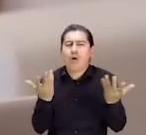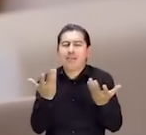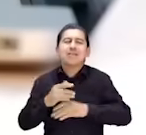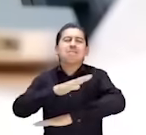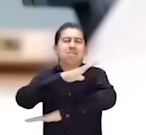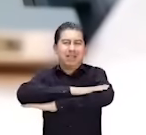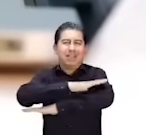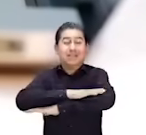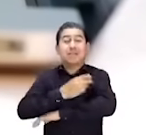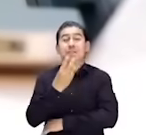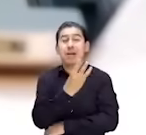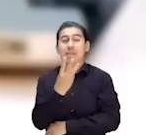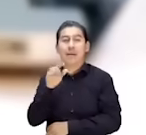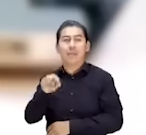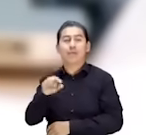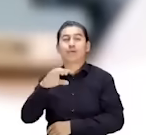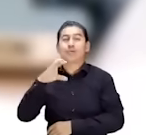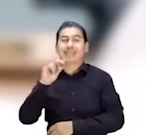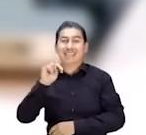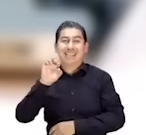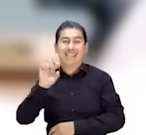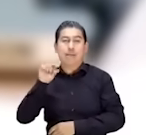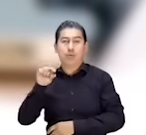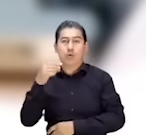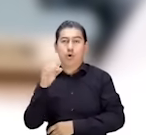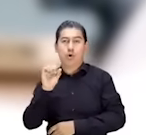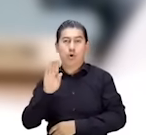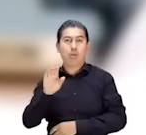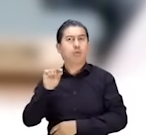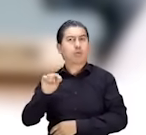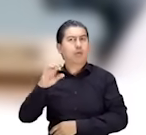información la puedes encontrar en